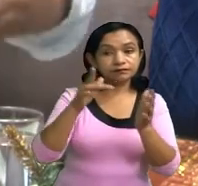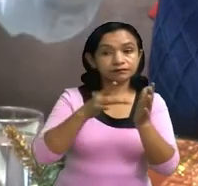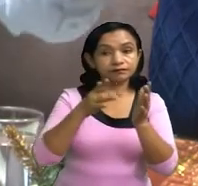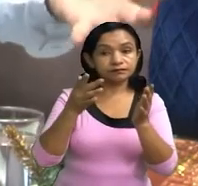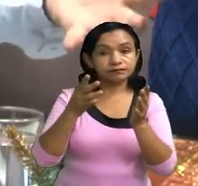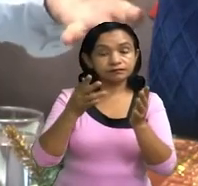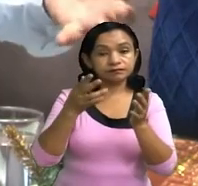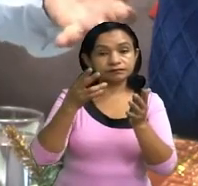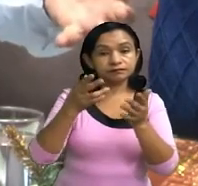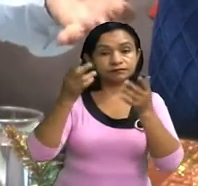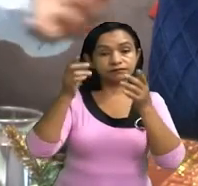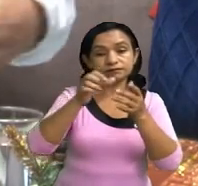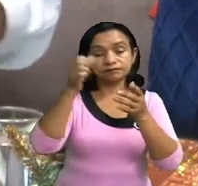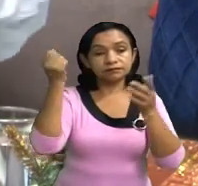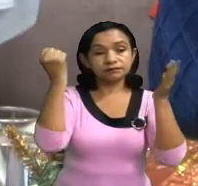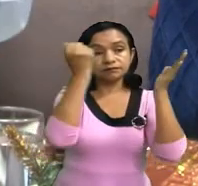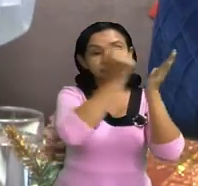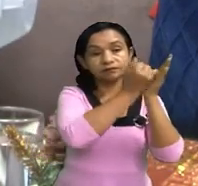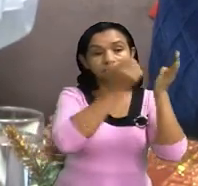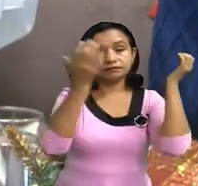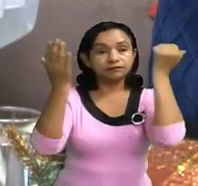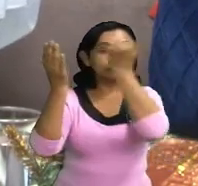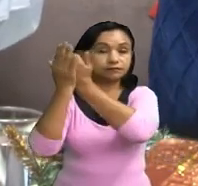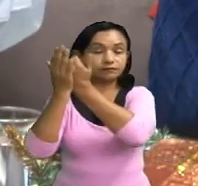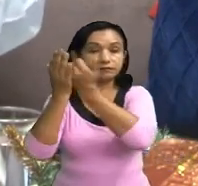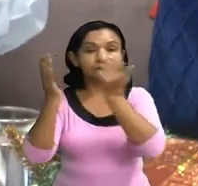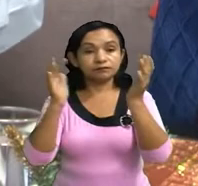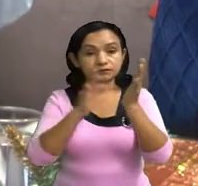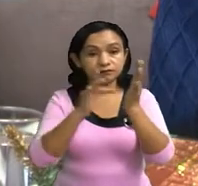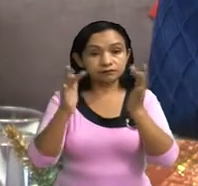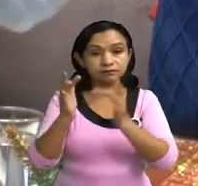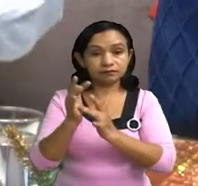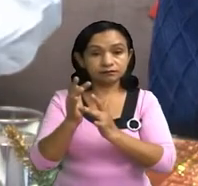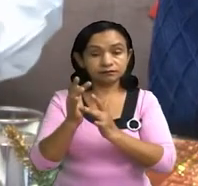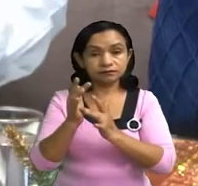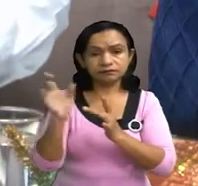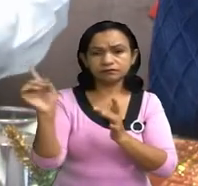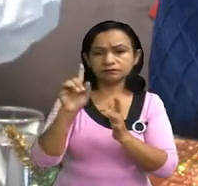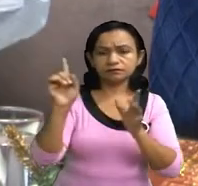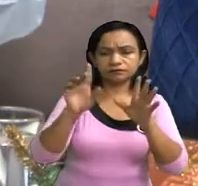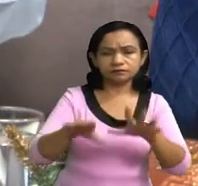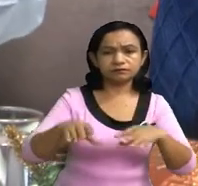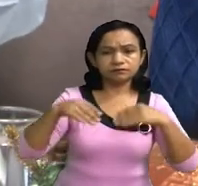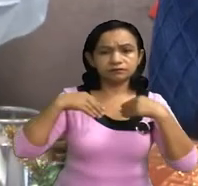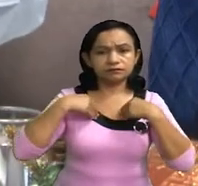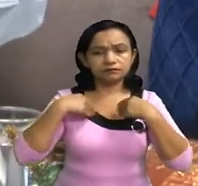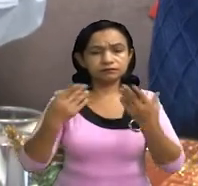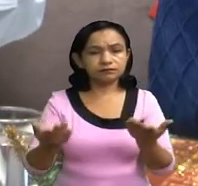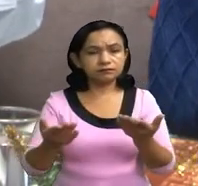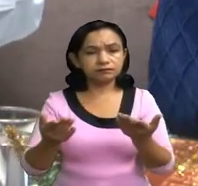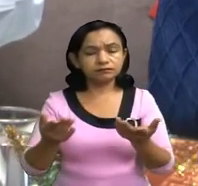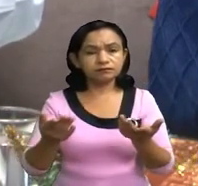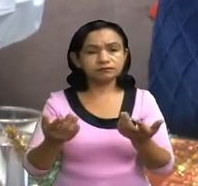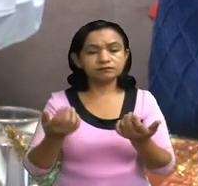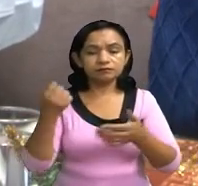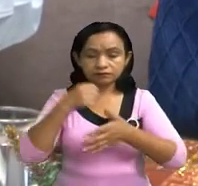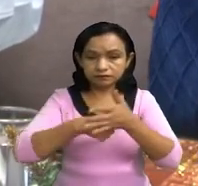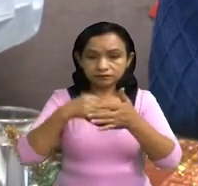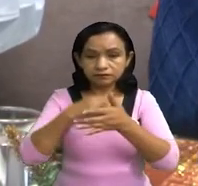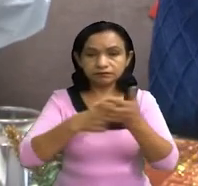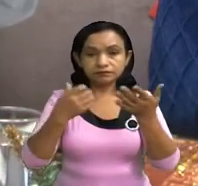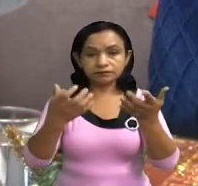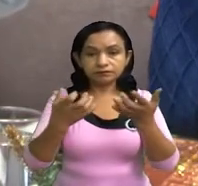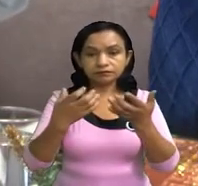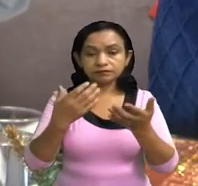romanos lo crucificaron. Dios murió por ser un rebelde. Dios murió por ser un rebelde que luchaba, pero